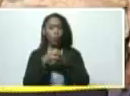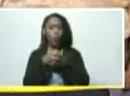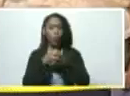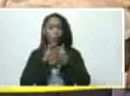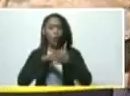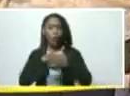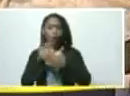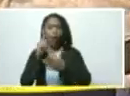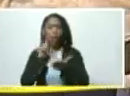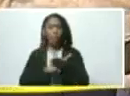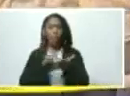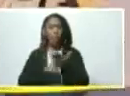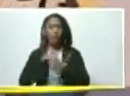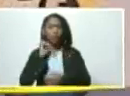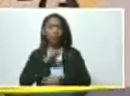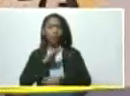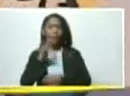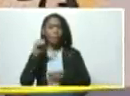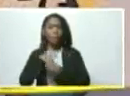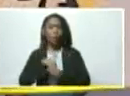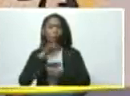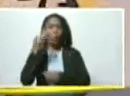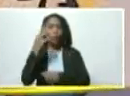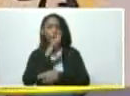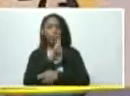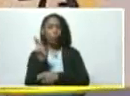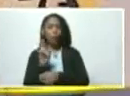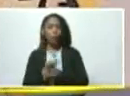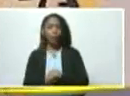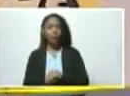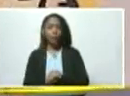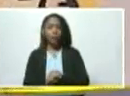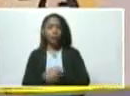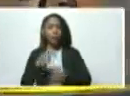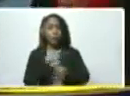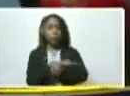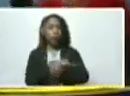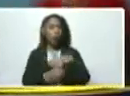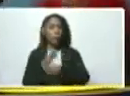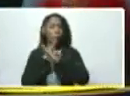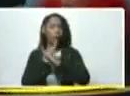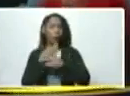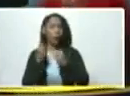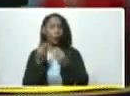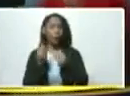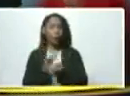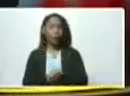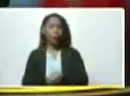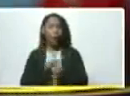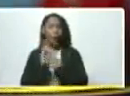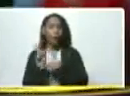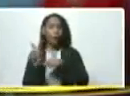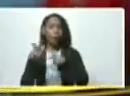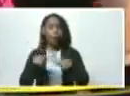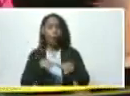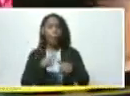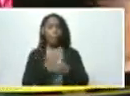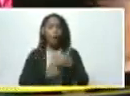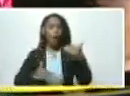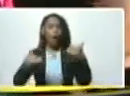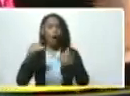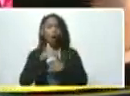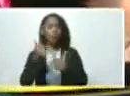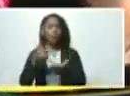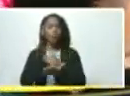deuda histórica heredada de la Cuarta República, y por las heridas del bloqueo económico, en esos lugares donde hay mayor